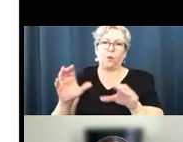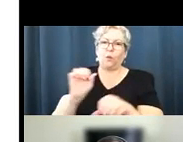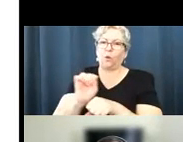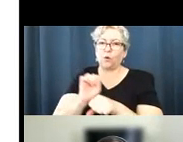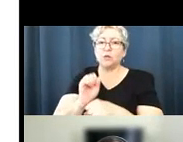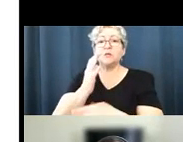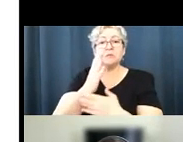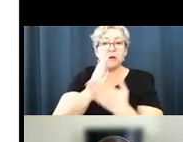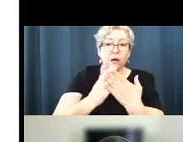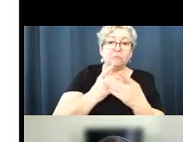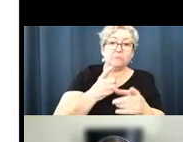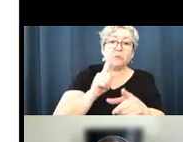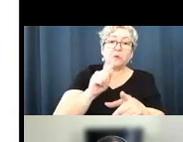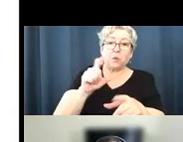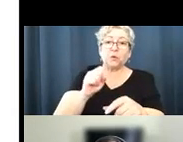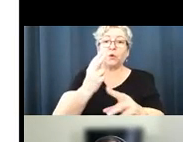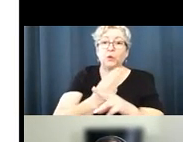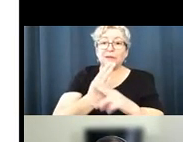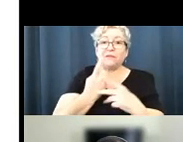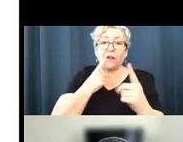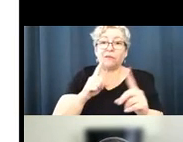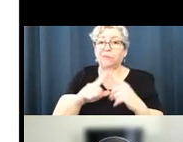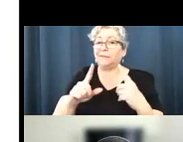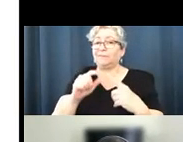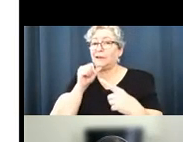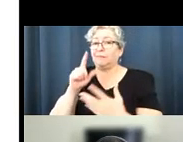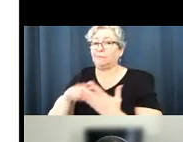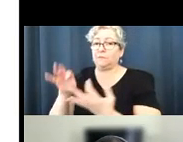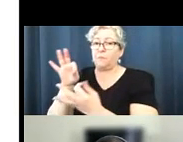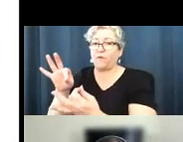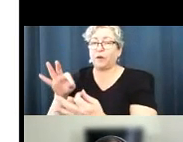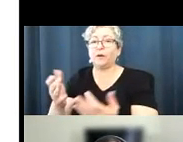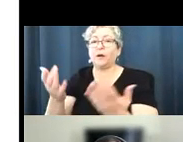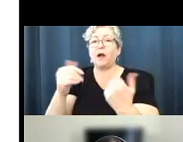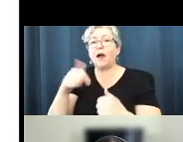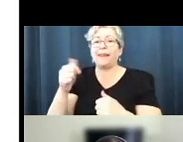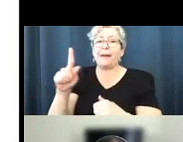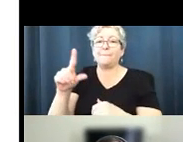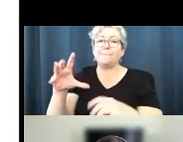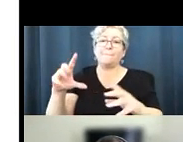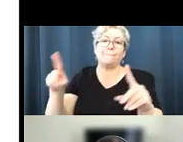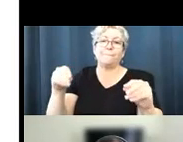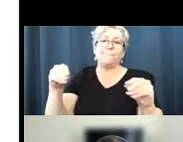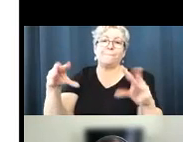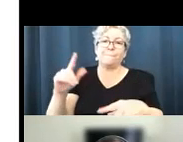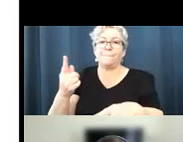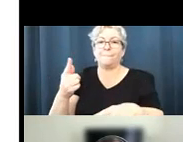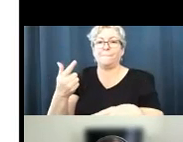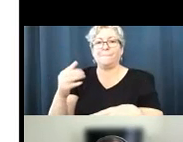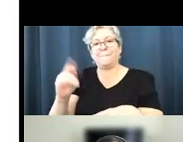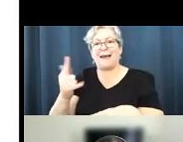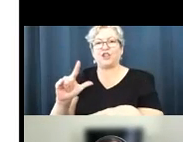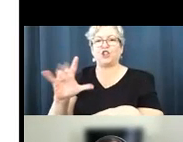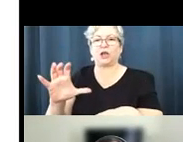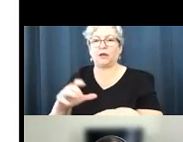trabajo manual. O sea que las herramientas pueden ser buenas, pero no son tan fáciles como nada más que apretar un botón mágico. Algunas de las cosas